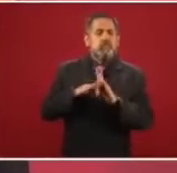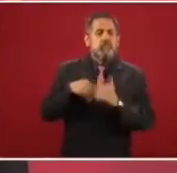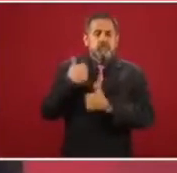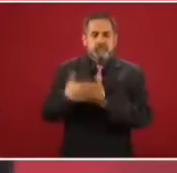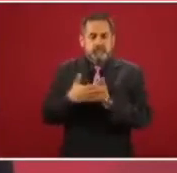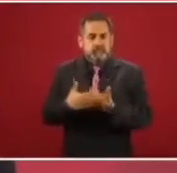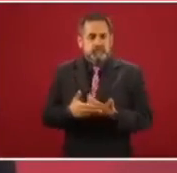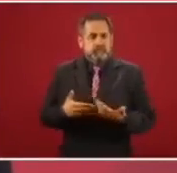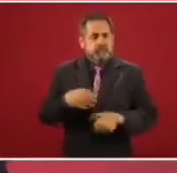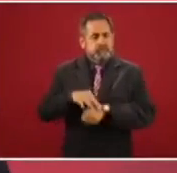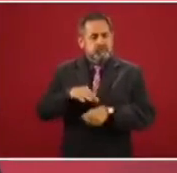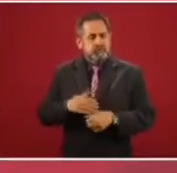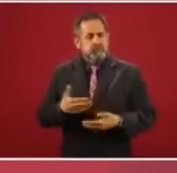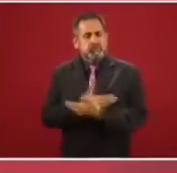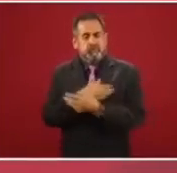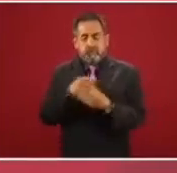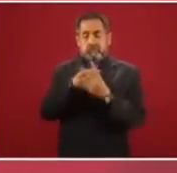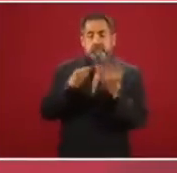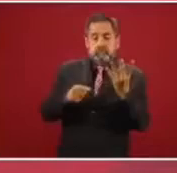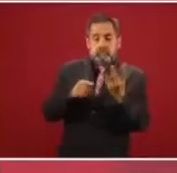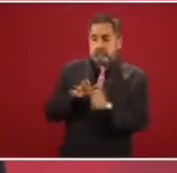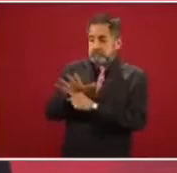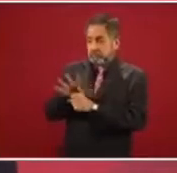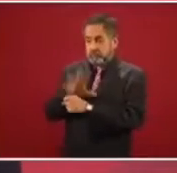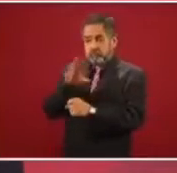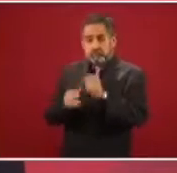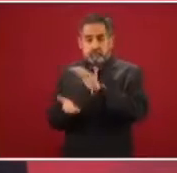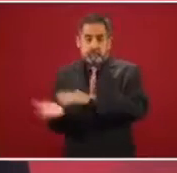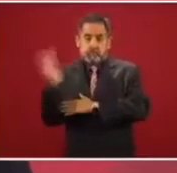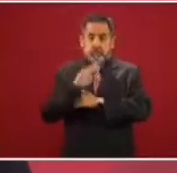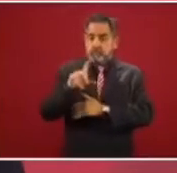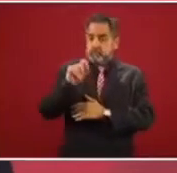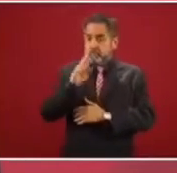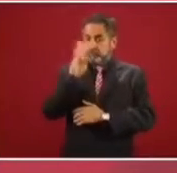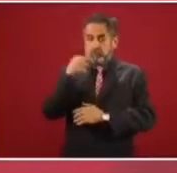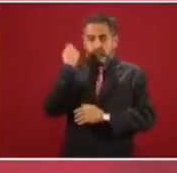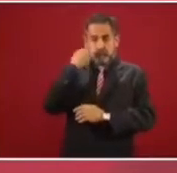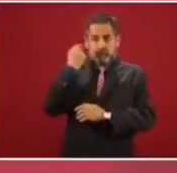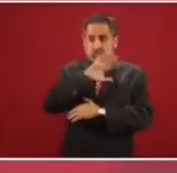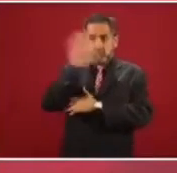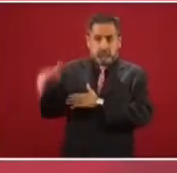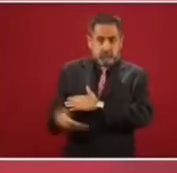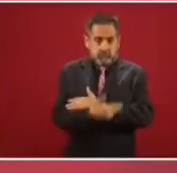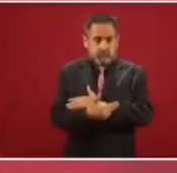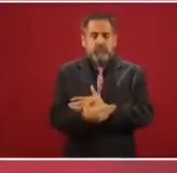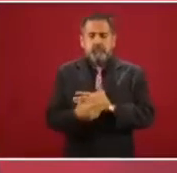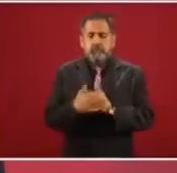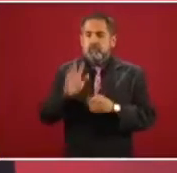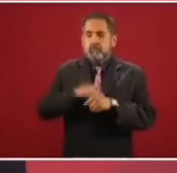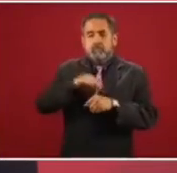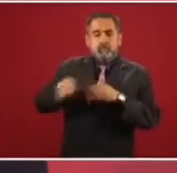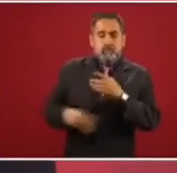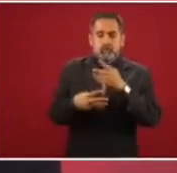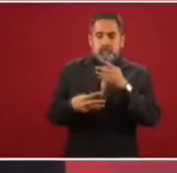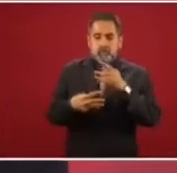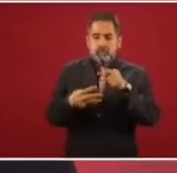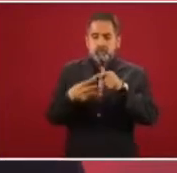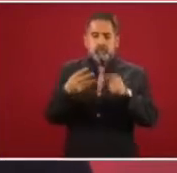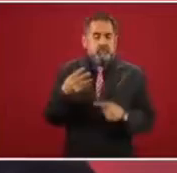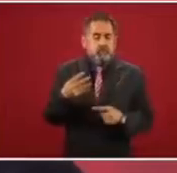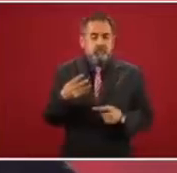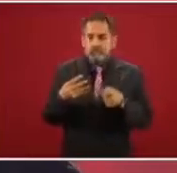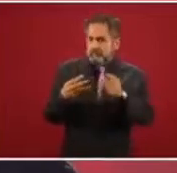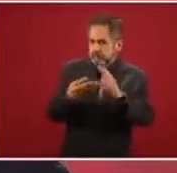que además de esas cuatro las tengamos cubiertas en todos los turnos se sumen otras cuatro especialidades pero hay que aclarar